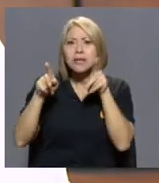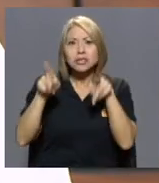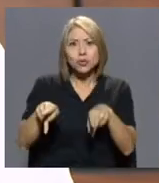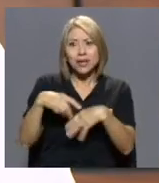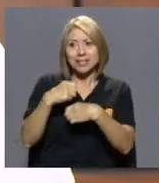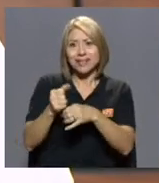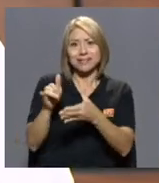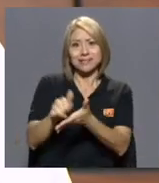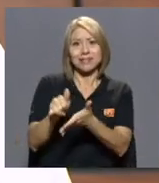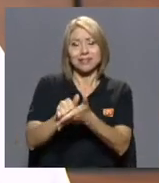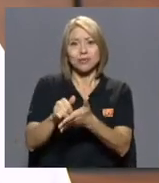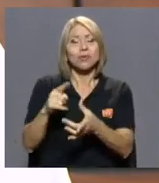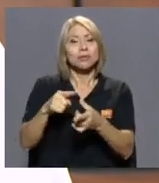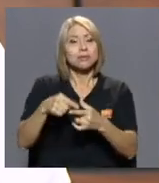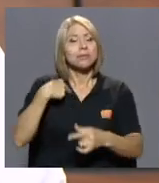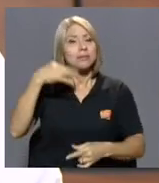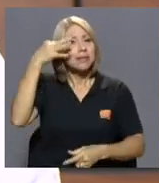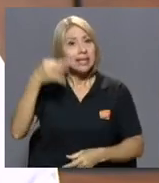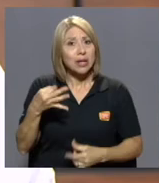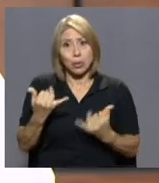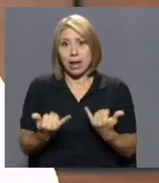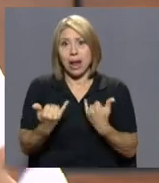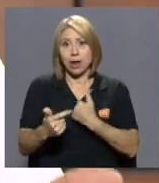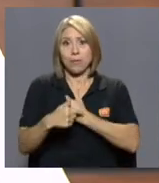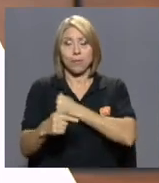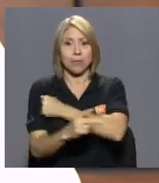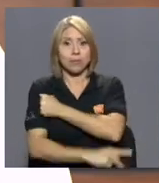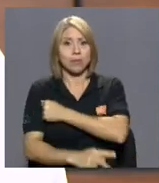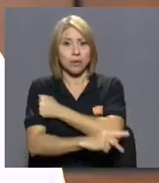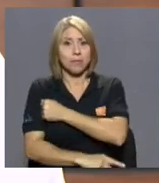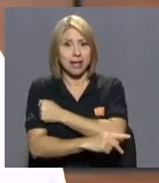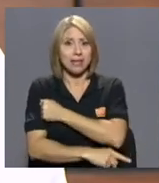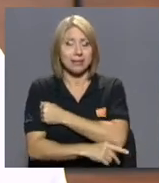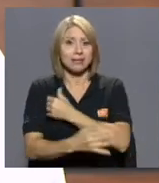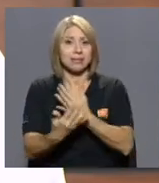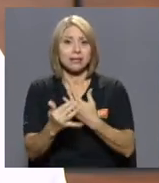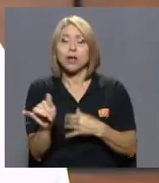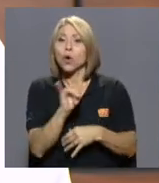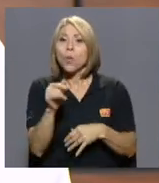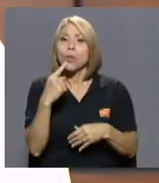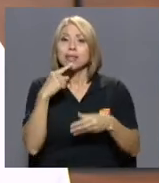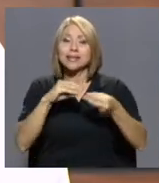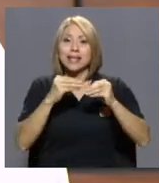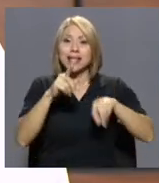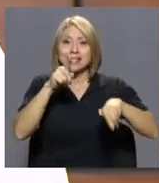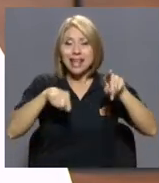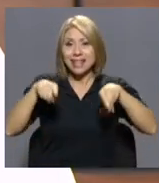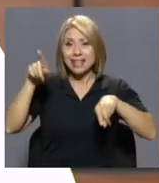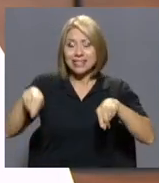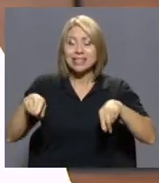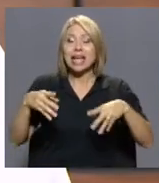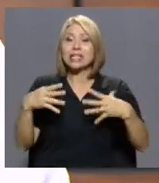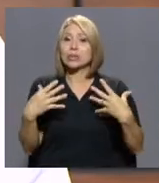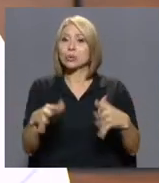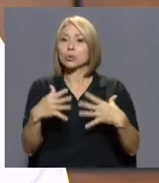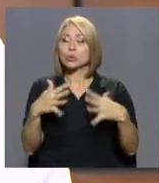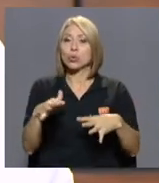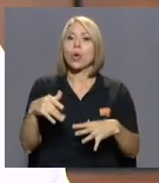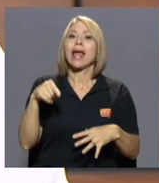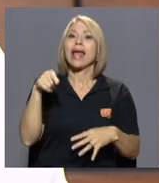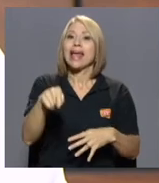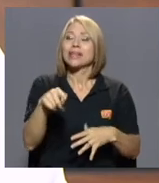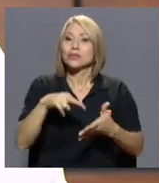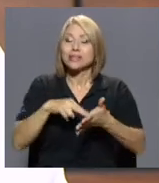creo que también estamos pasando un momento, país, que como lo dicen las estadísticas y lo que plantea don Leonardo, creo que nos pone en un